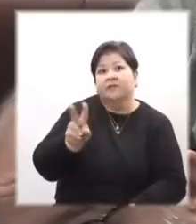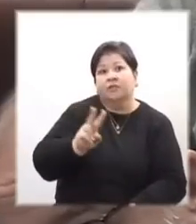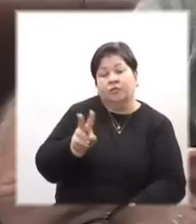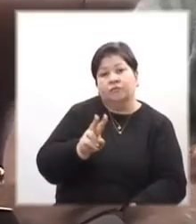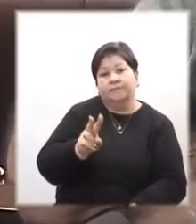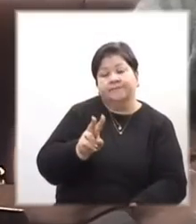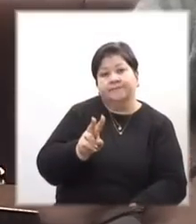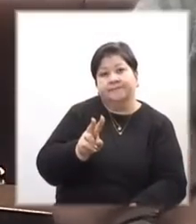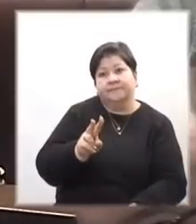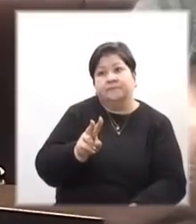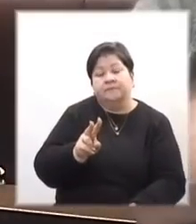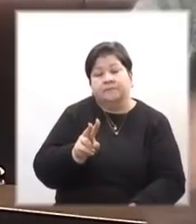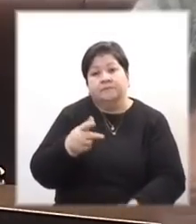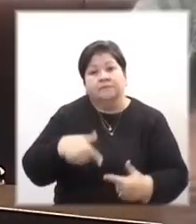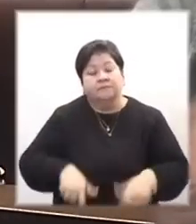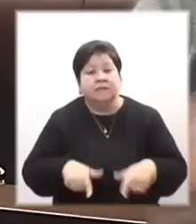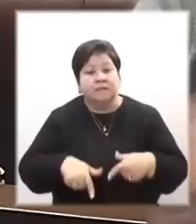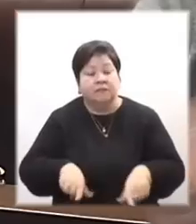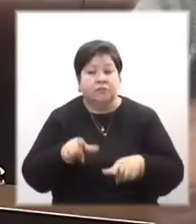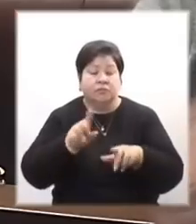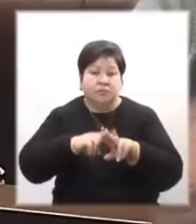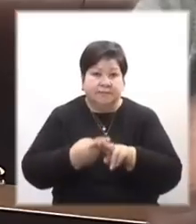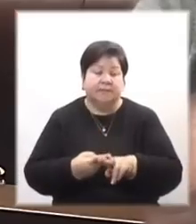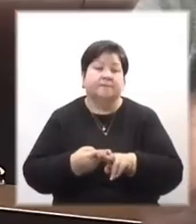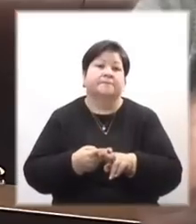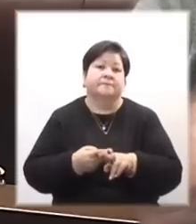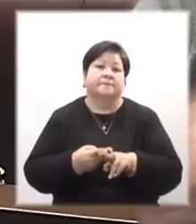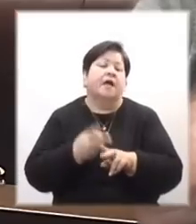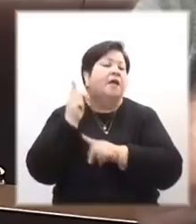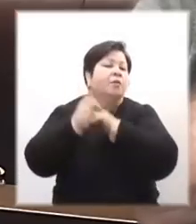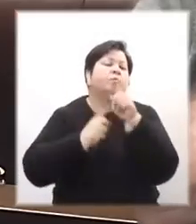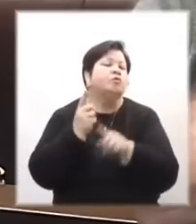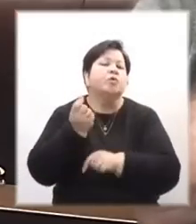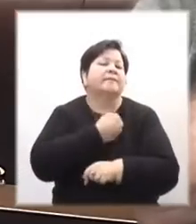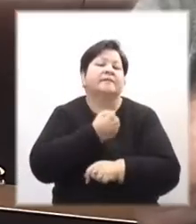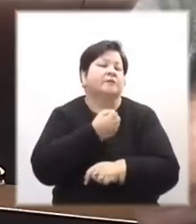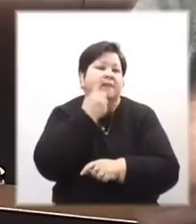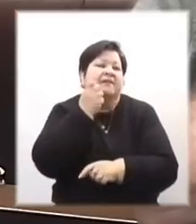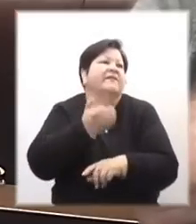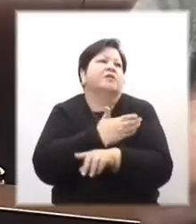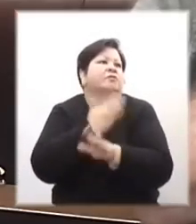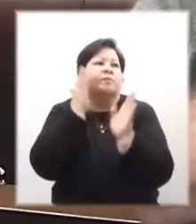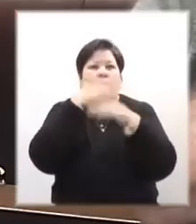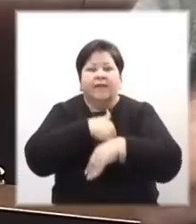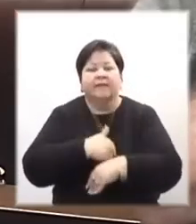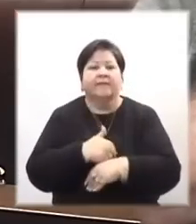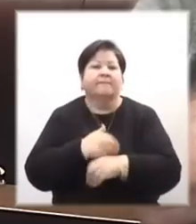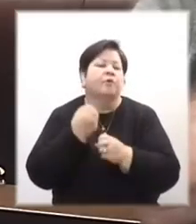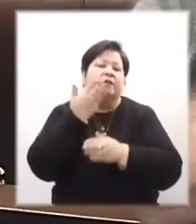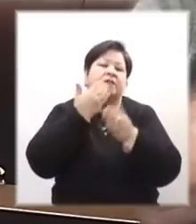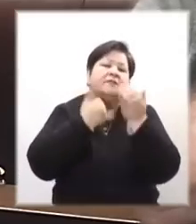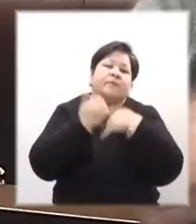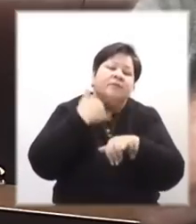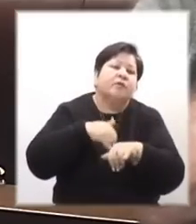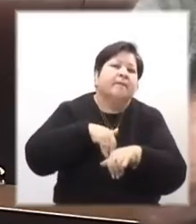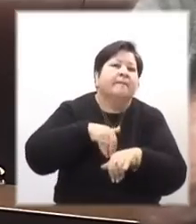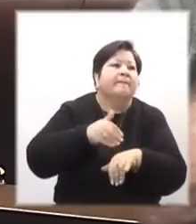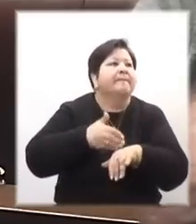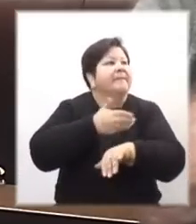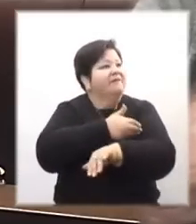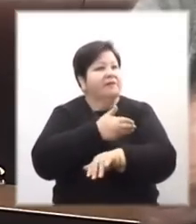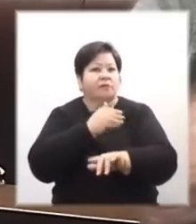pasado, de 2022, el ministro nos repite: algunos homicidios no se pueden prever porque no tenemos suficiente información